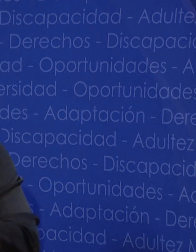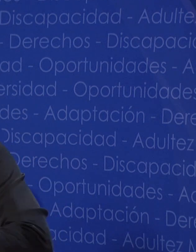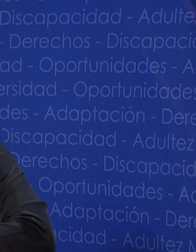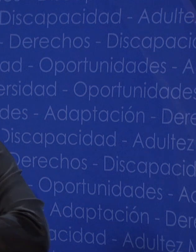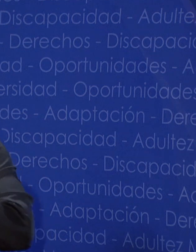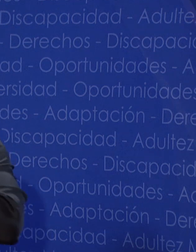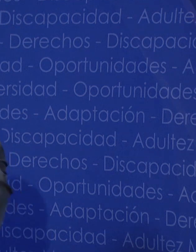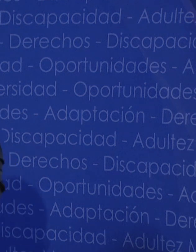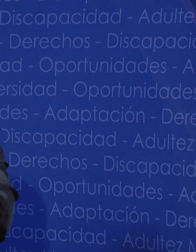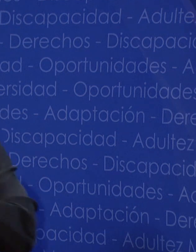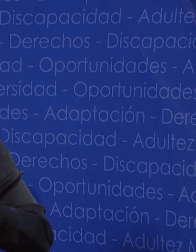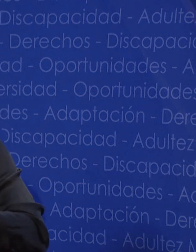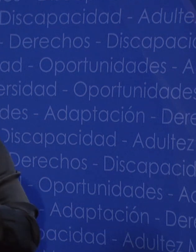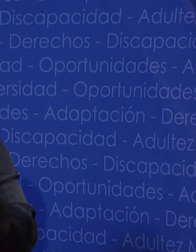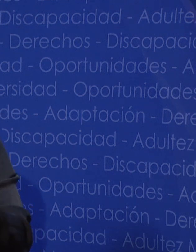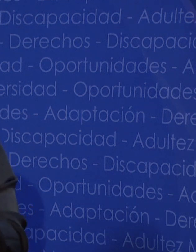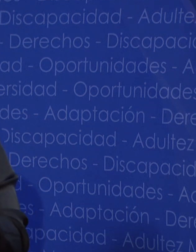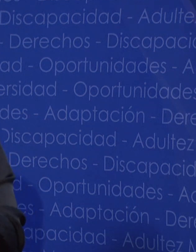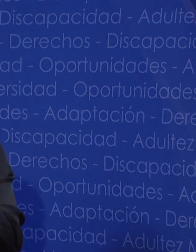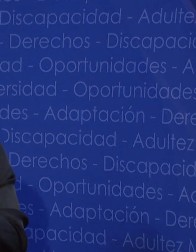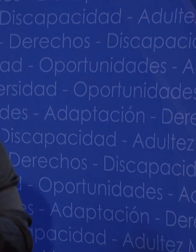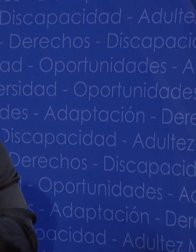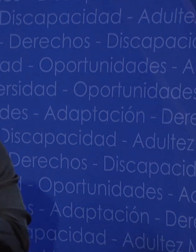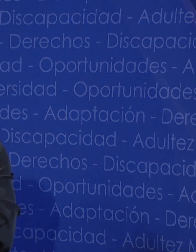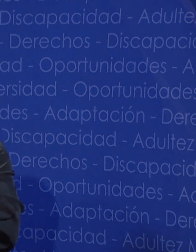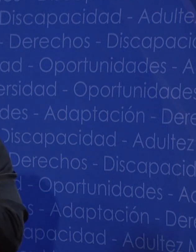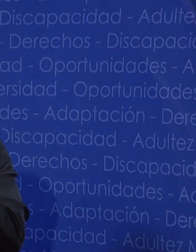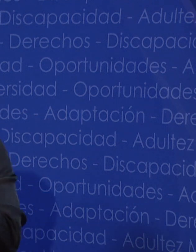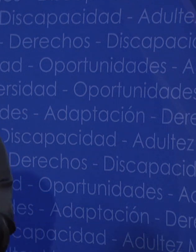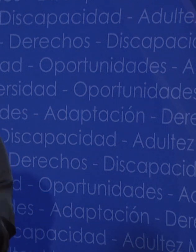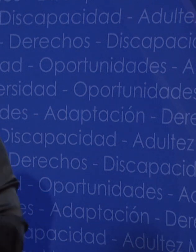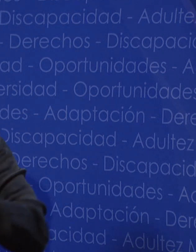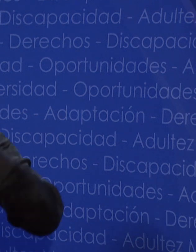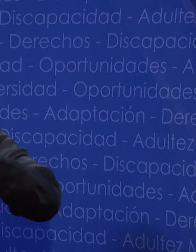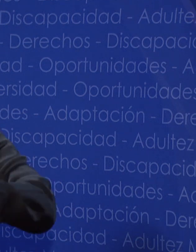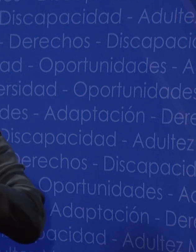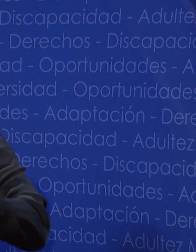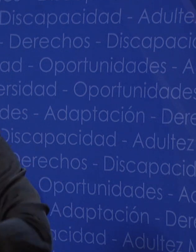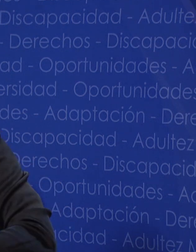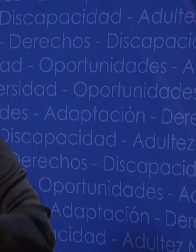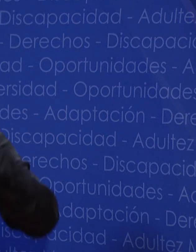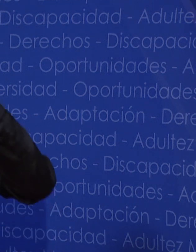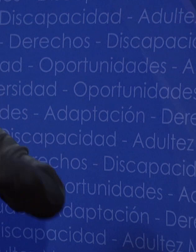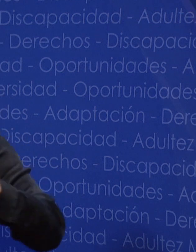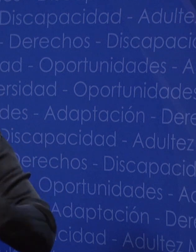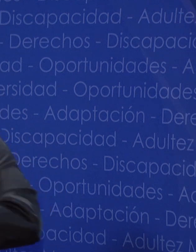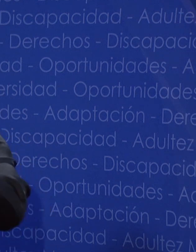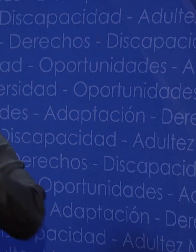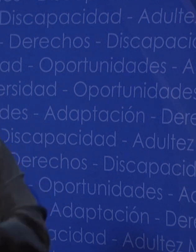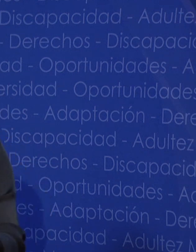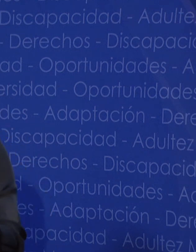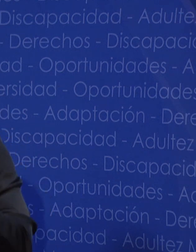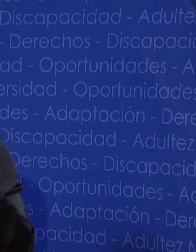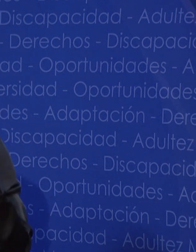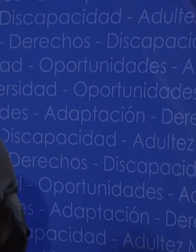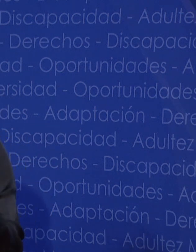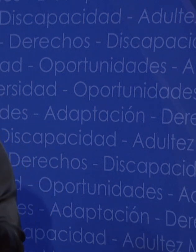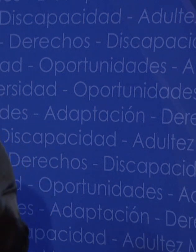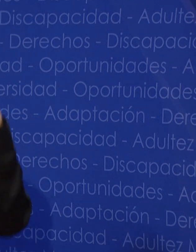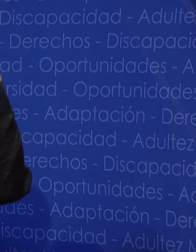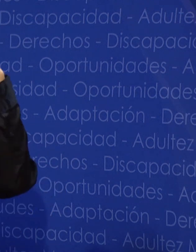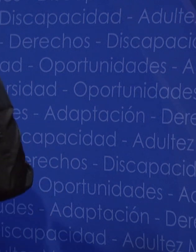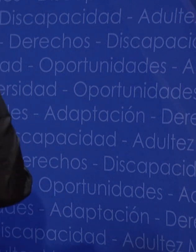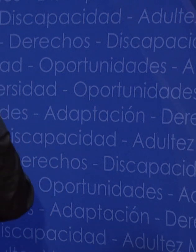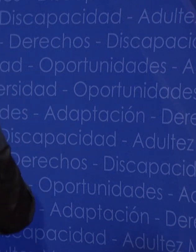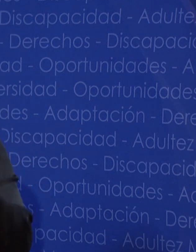los Estados parte garantizar el acceso oportuno y de calidad de las personas con discapacidad a la salud, la información